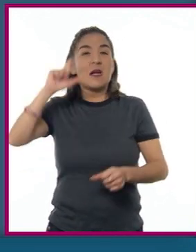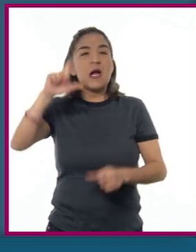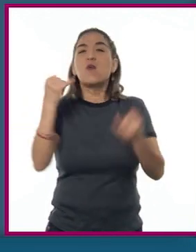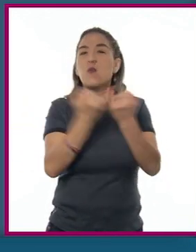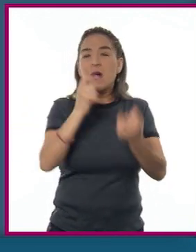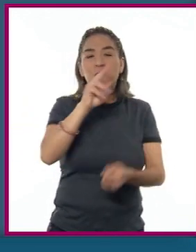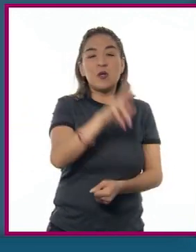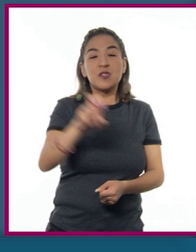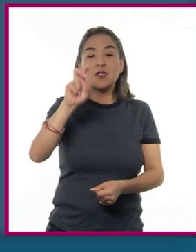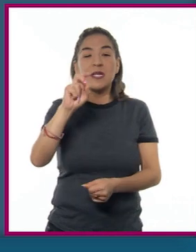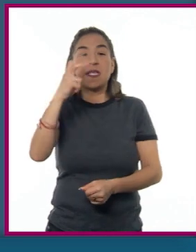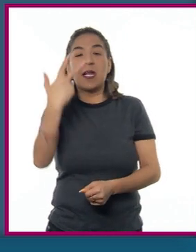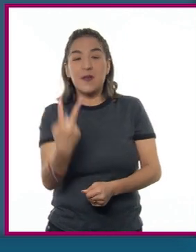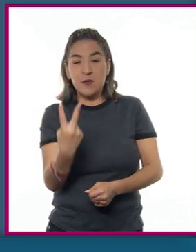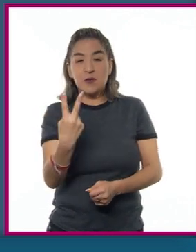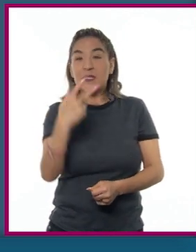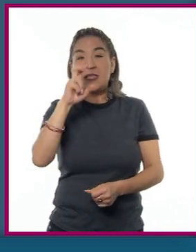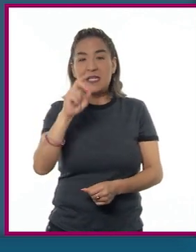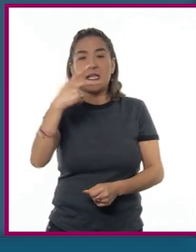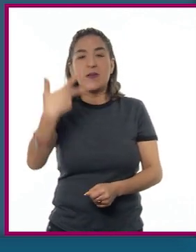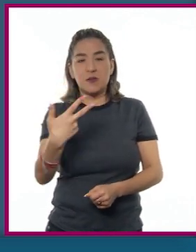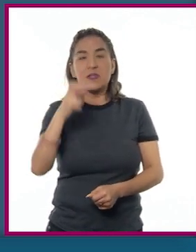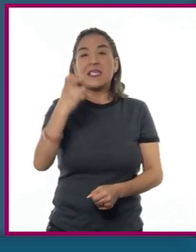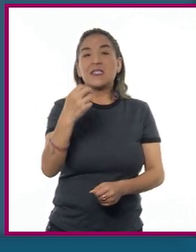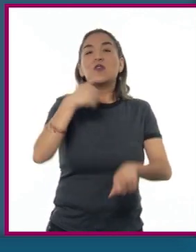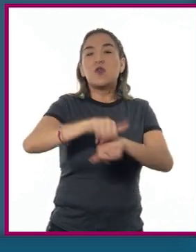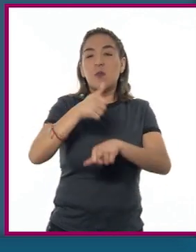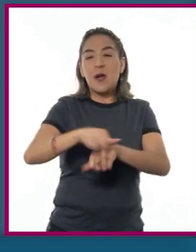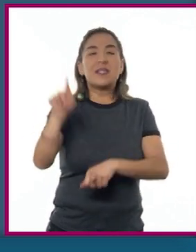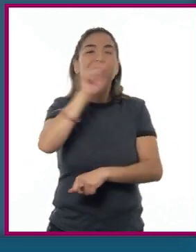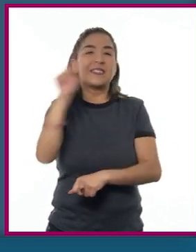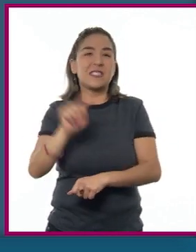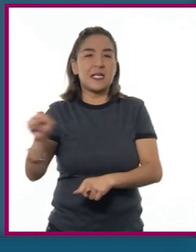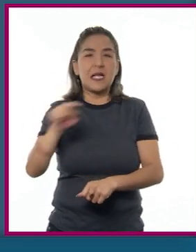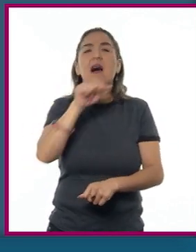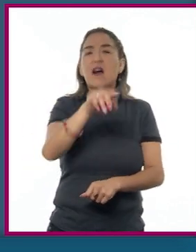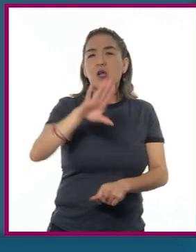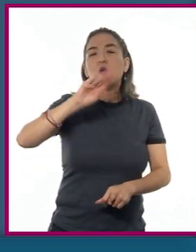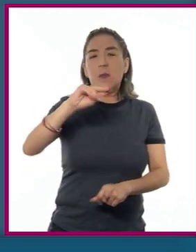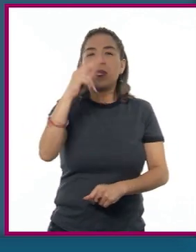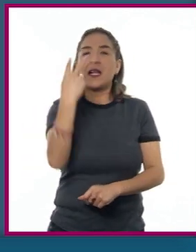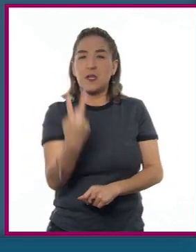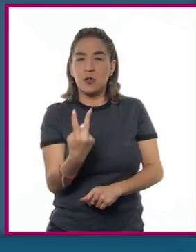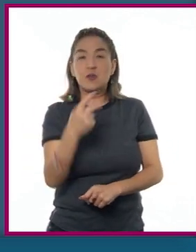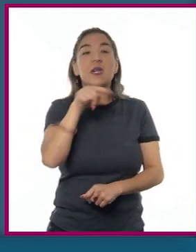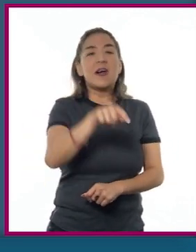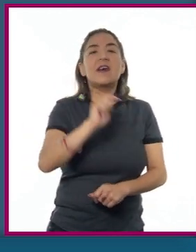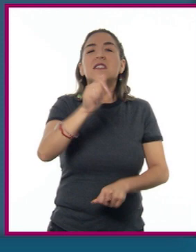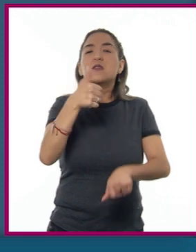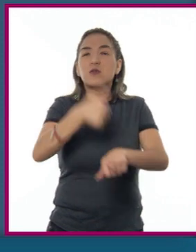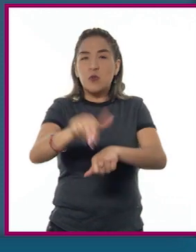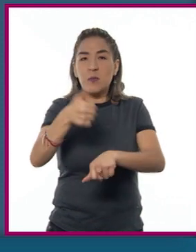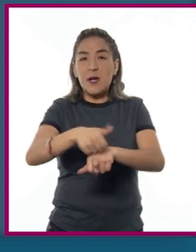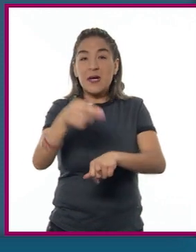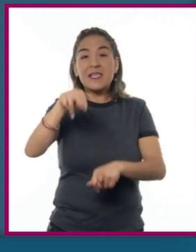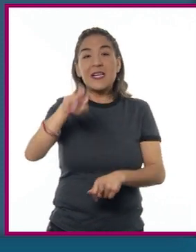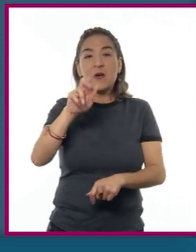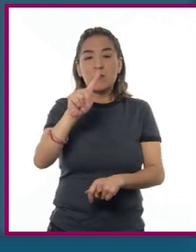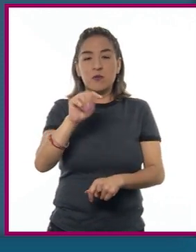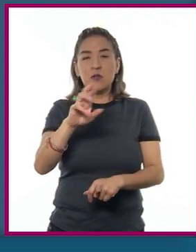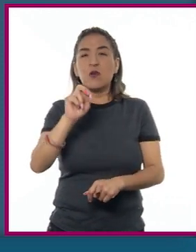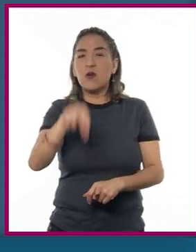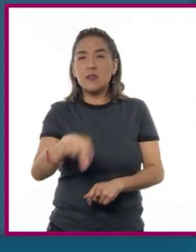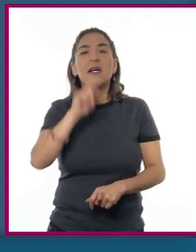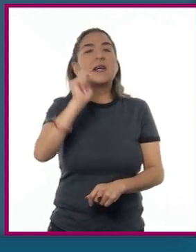238 y su número atómico Z mayúscula es 92, por lo que el número de neutrones en su núcleo